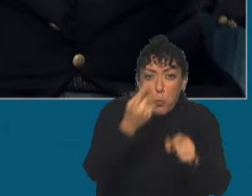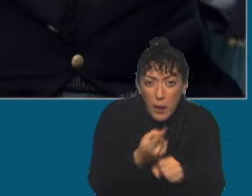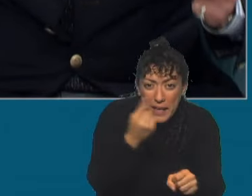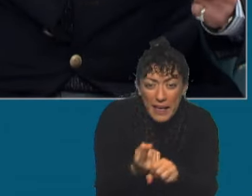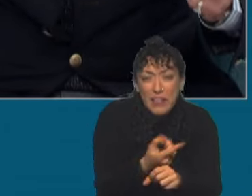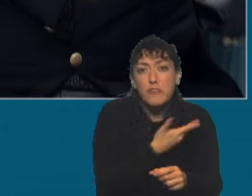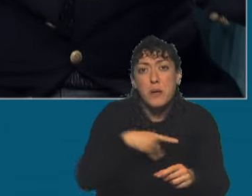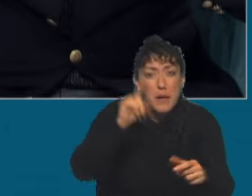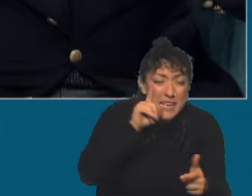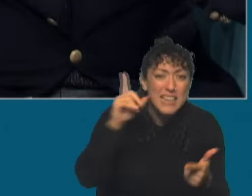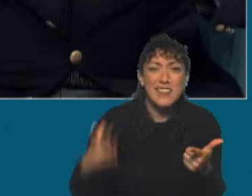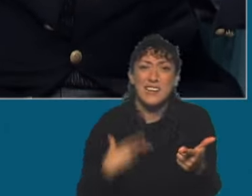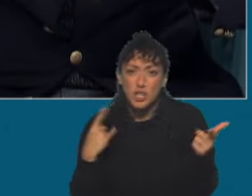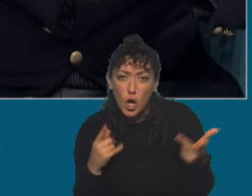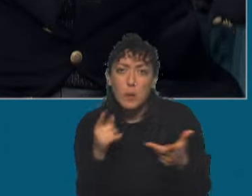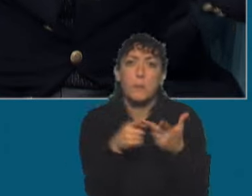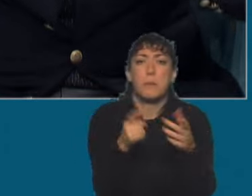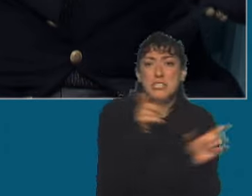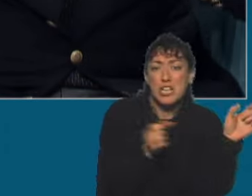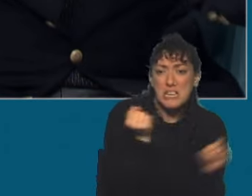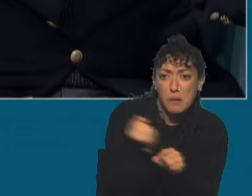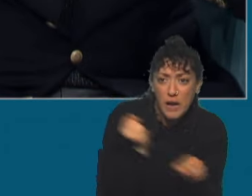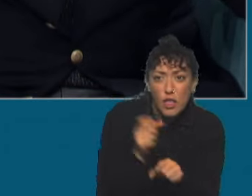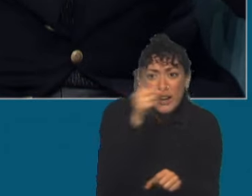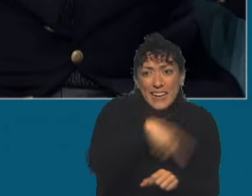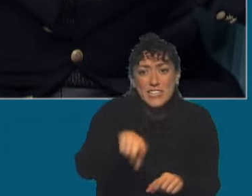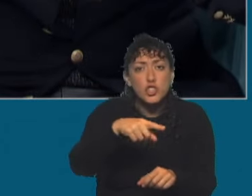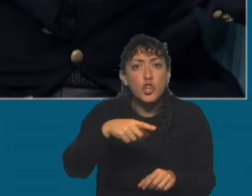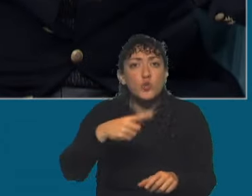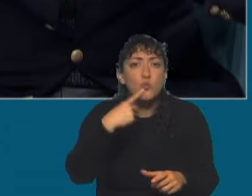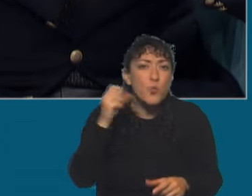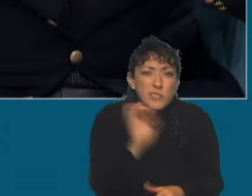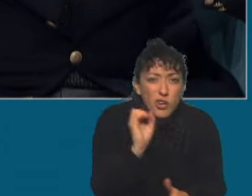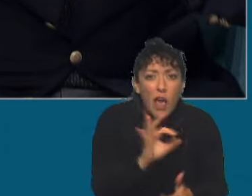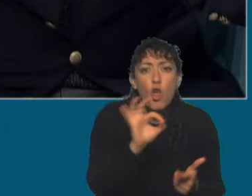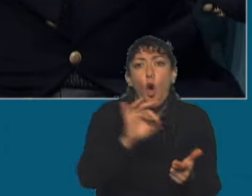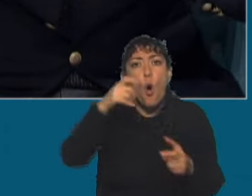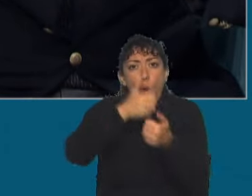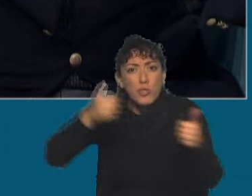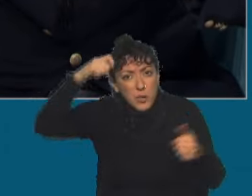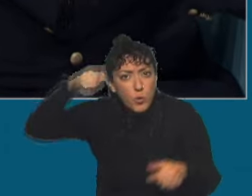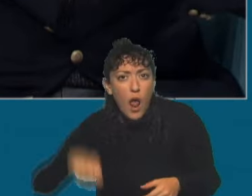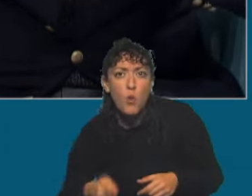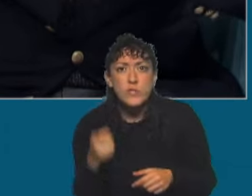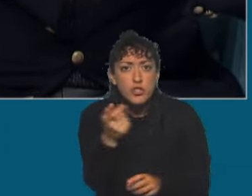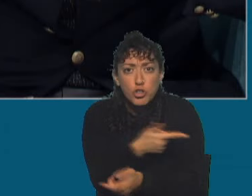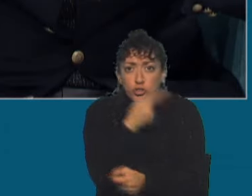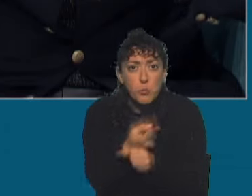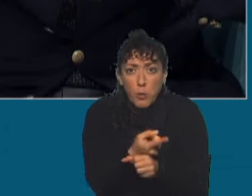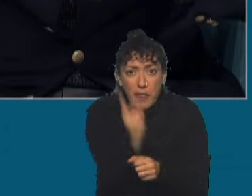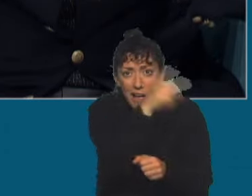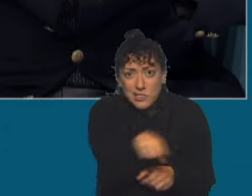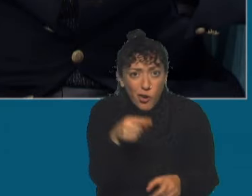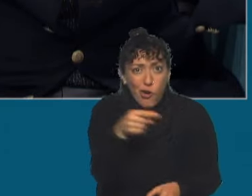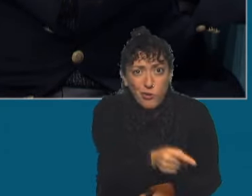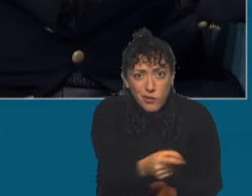sus directores, ni sus operadores pueden ser cuestionados ante ningún tribunal. Entonces, ¿qué pasa? El fondo